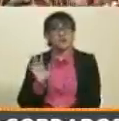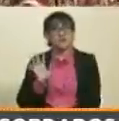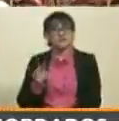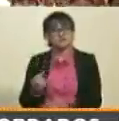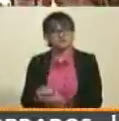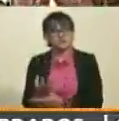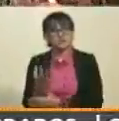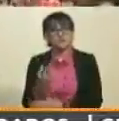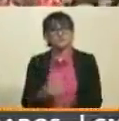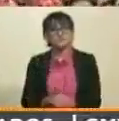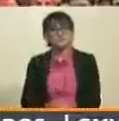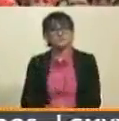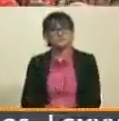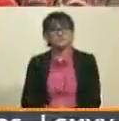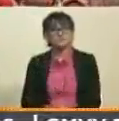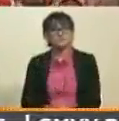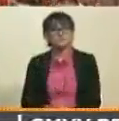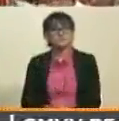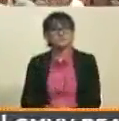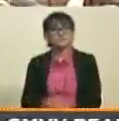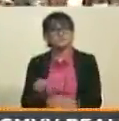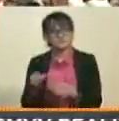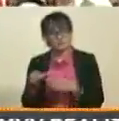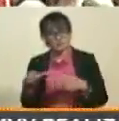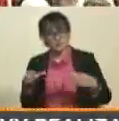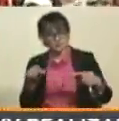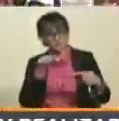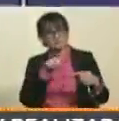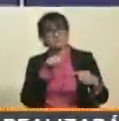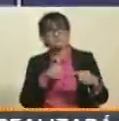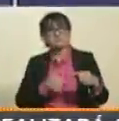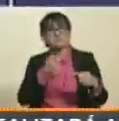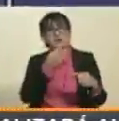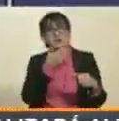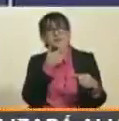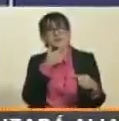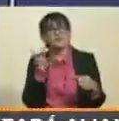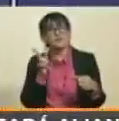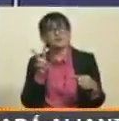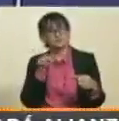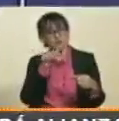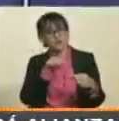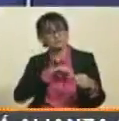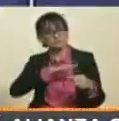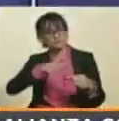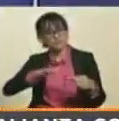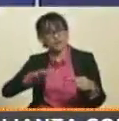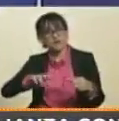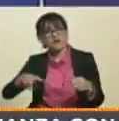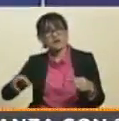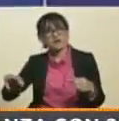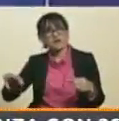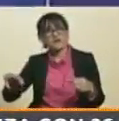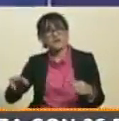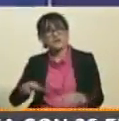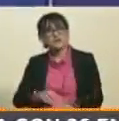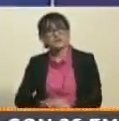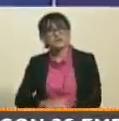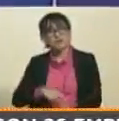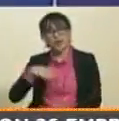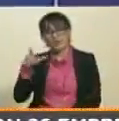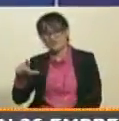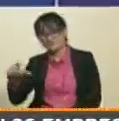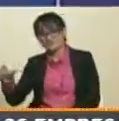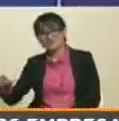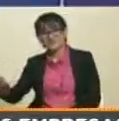Esta es una de las puntas más hermosas de Venezuela. Y más allá, el Esequibo.